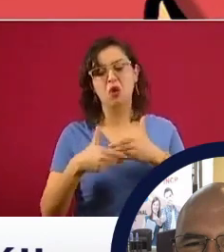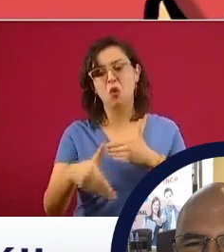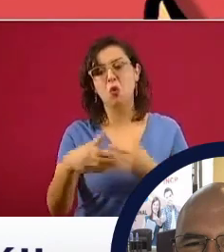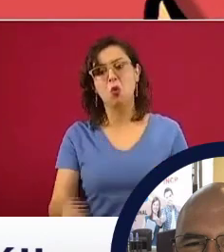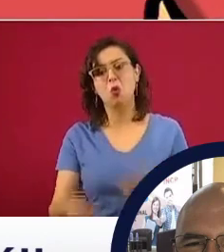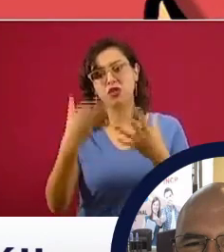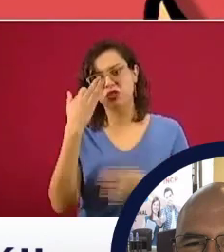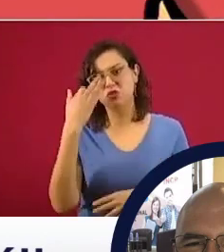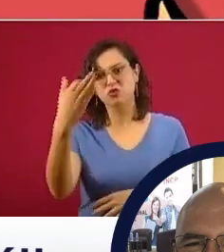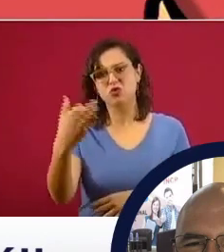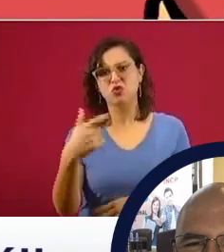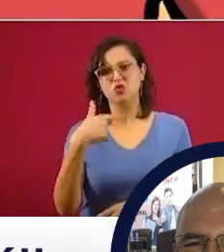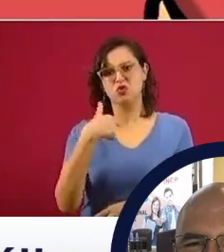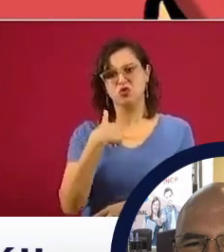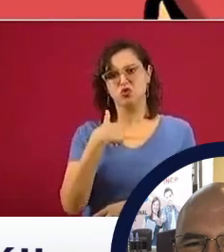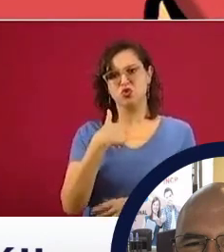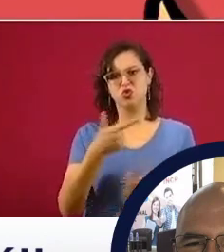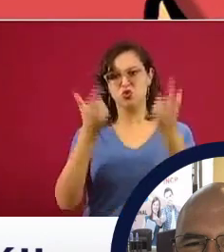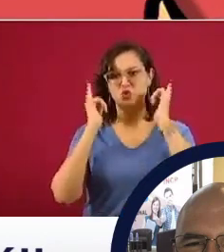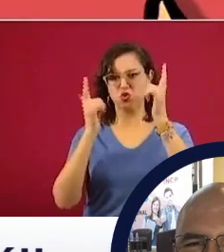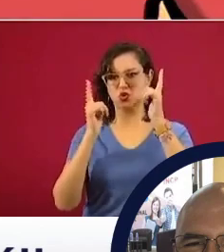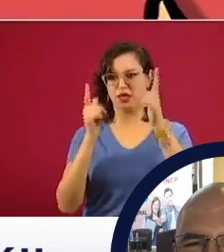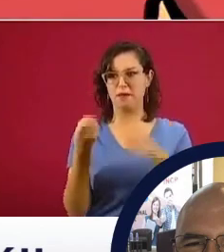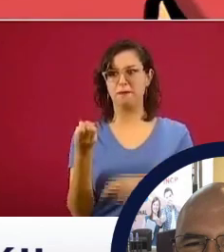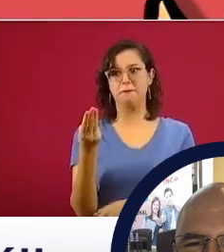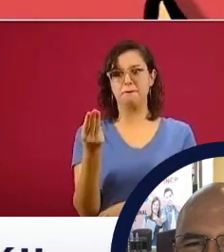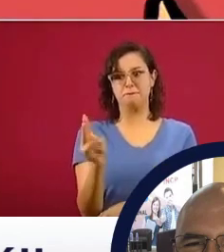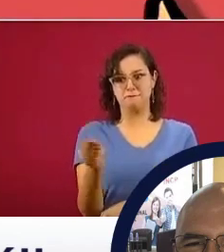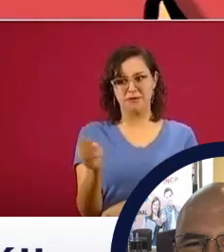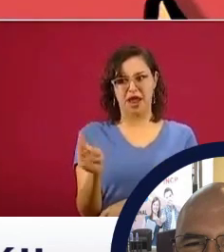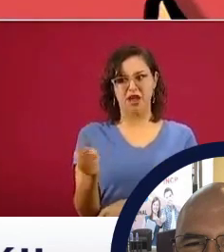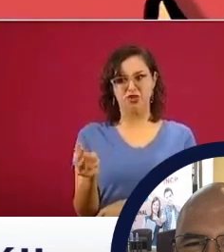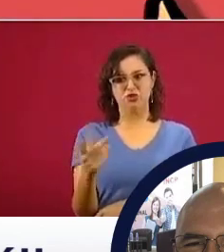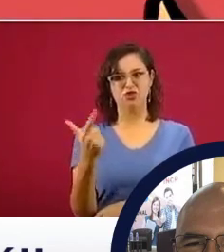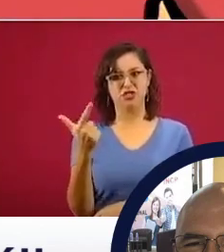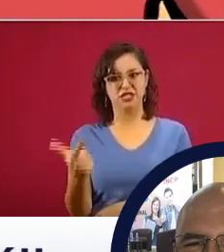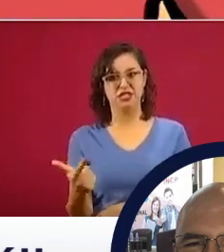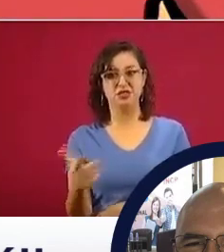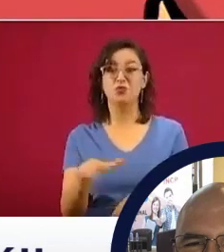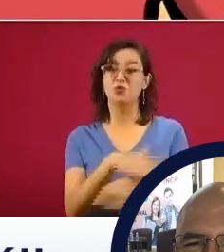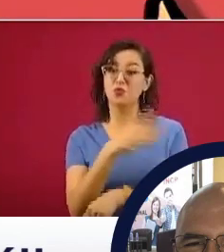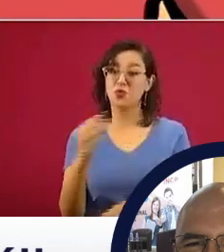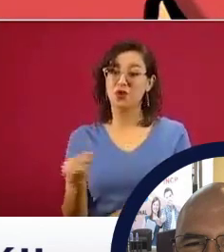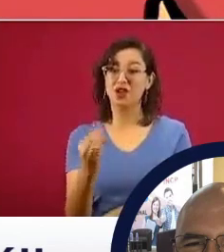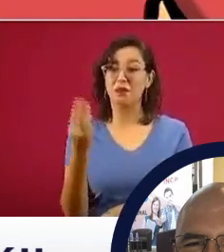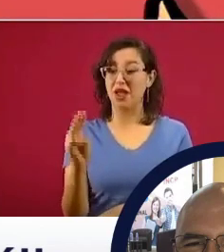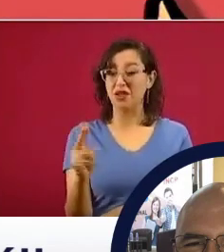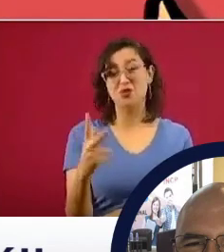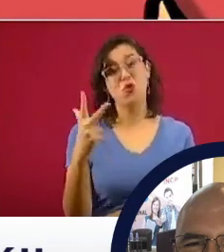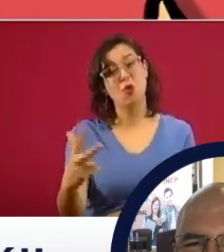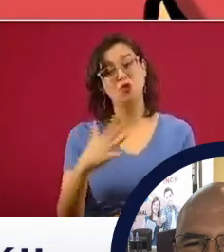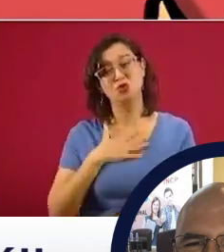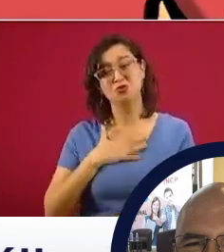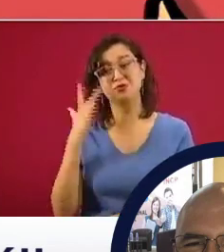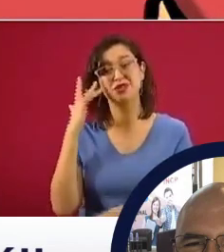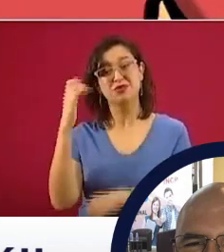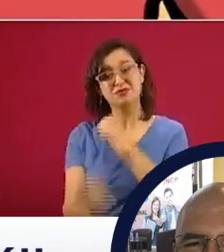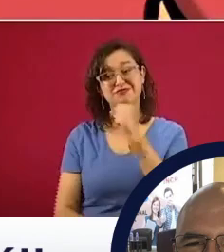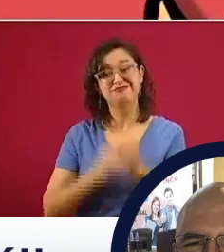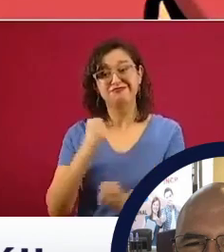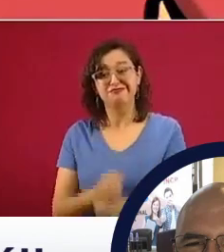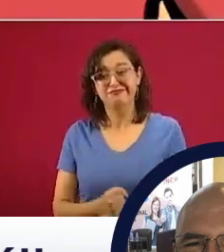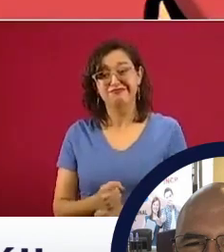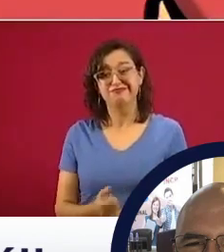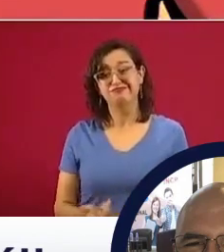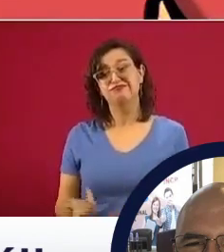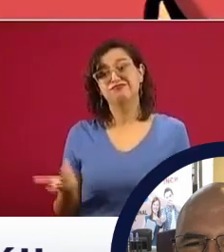día 7 de mayo, la verdad es que, te lo juro, este, me conmovió tremendamente la niña, ¿no? Este, y, y, y